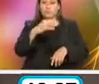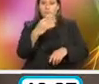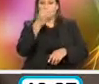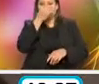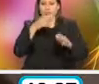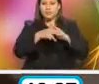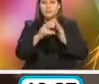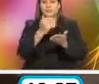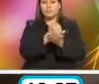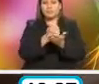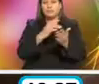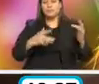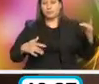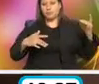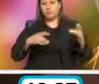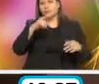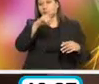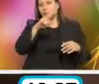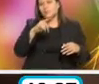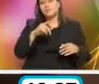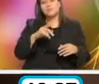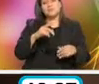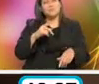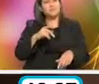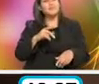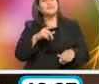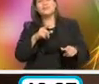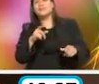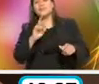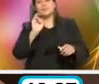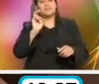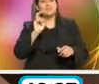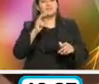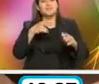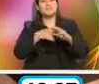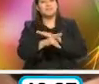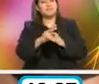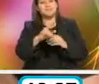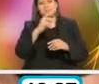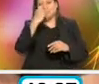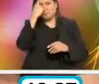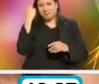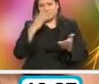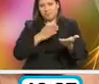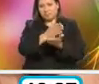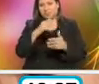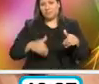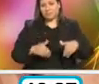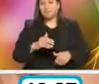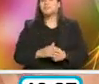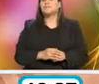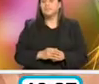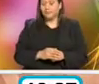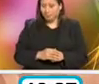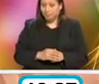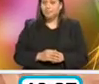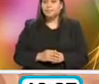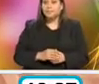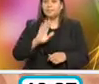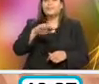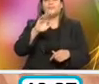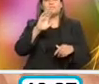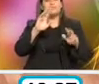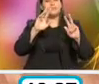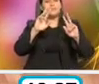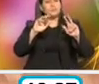Metro San Cosme nos queda como muy accesible las vías de transporte para llegar al teatro, ¿no? Así es. Oye, esta obra